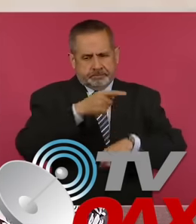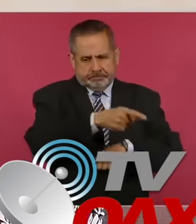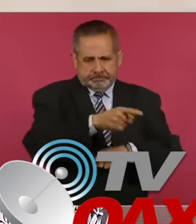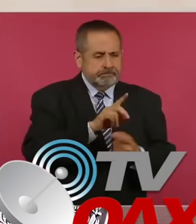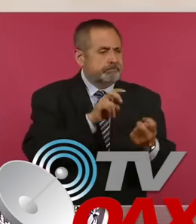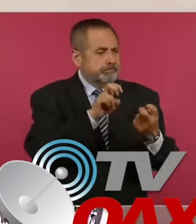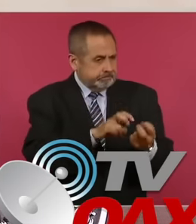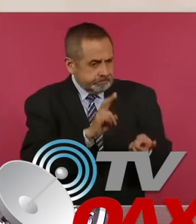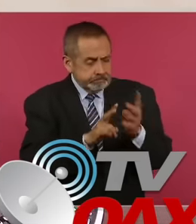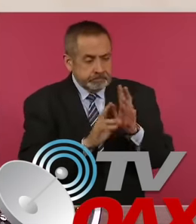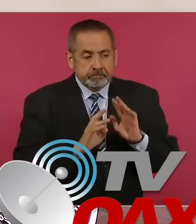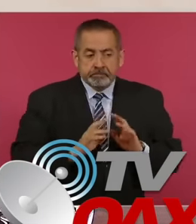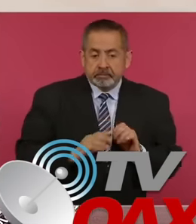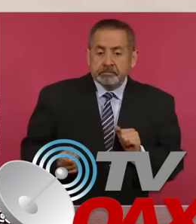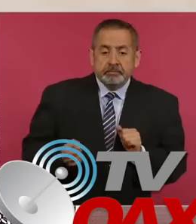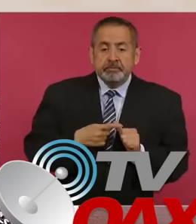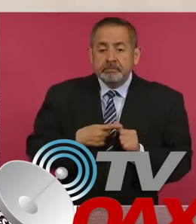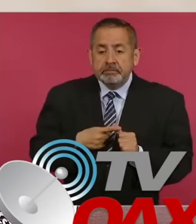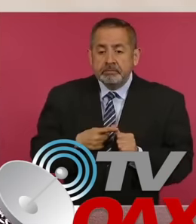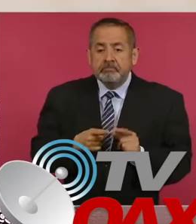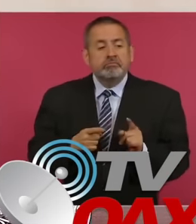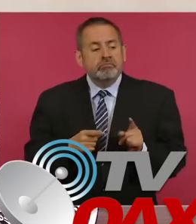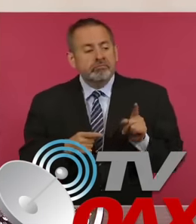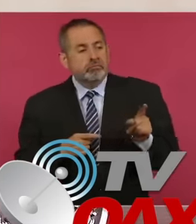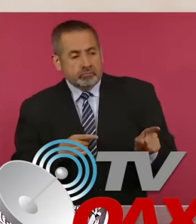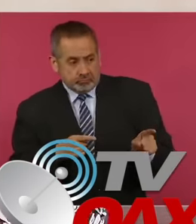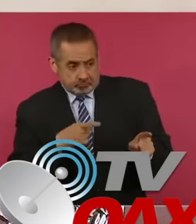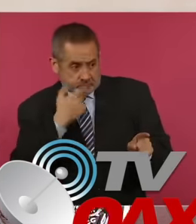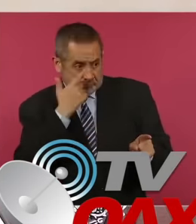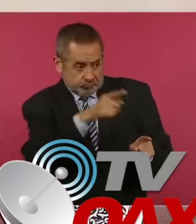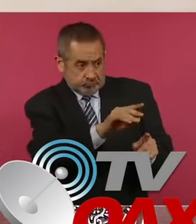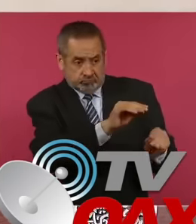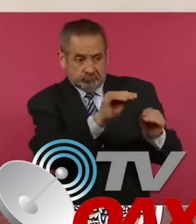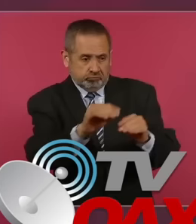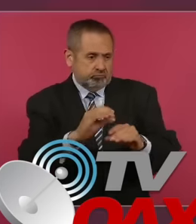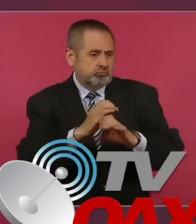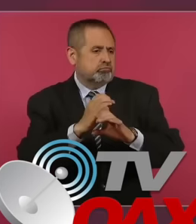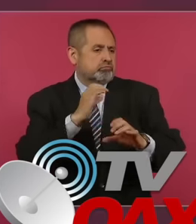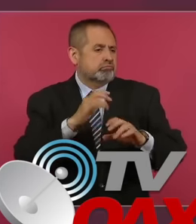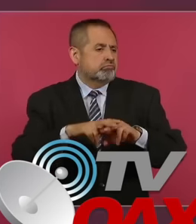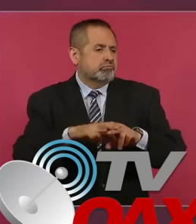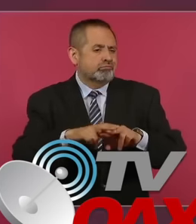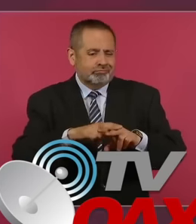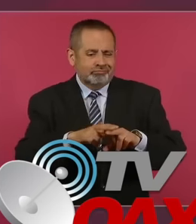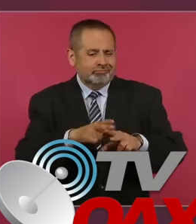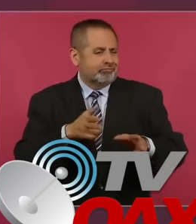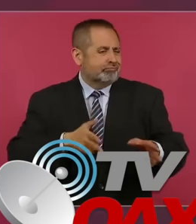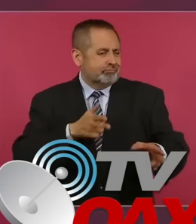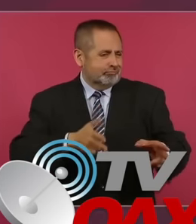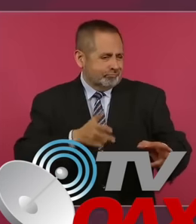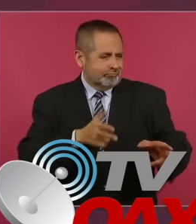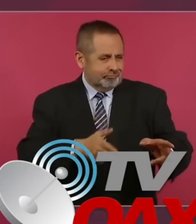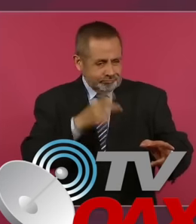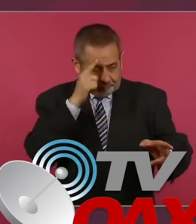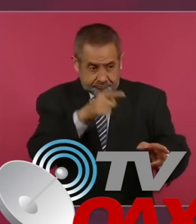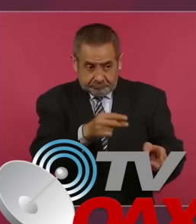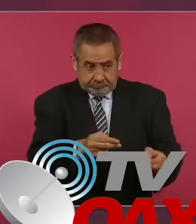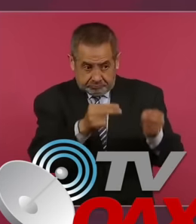dándoles a ellos la preferencia para que,